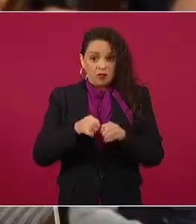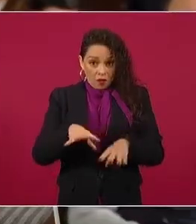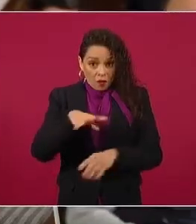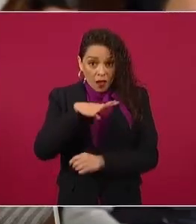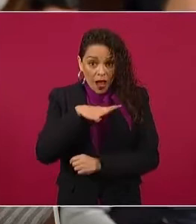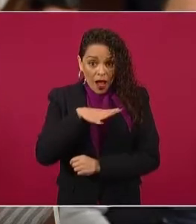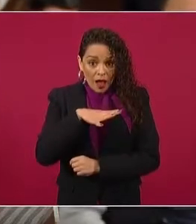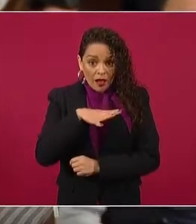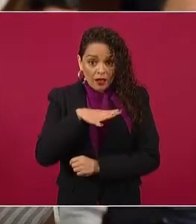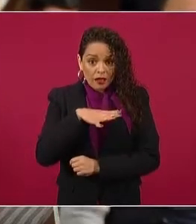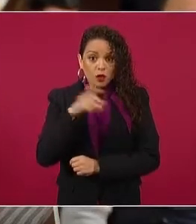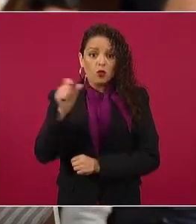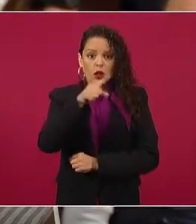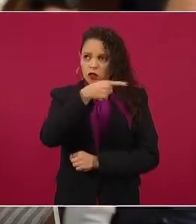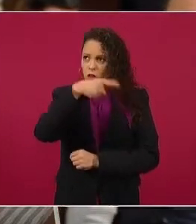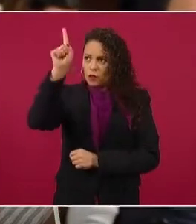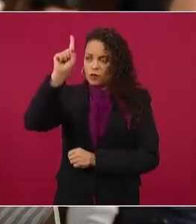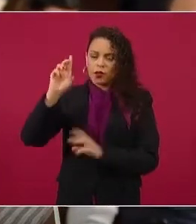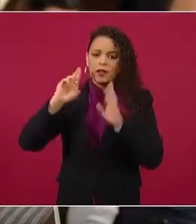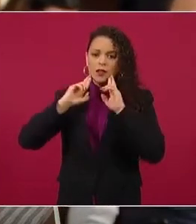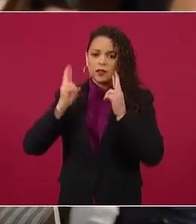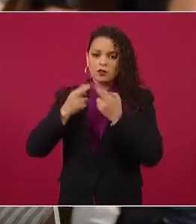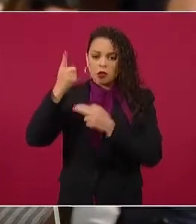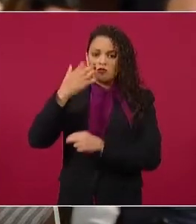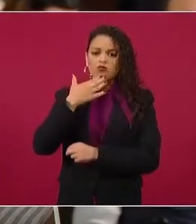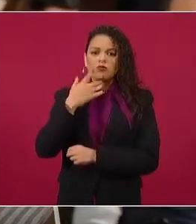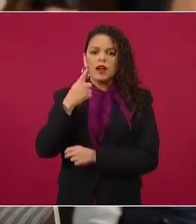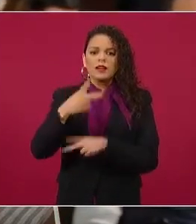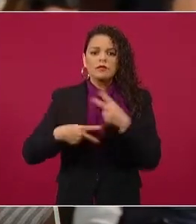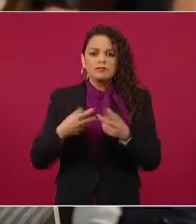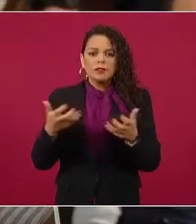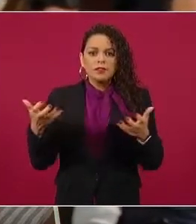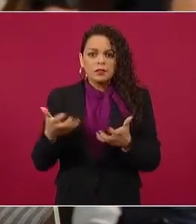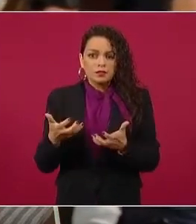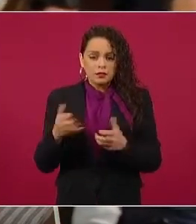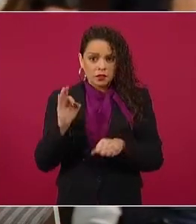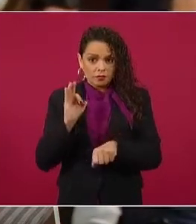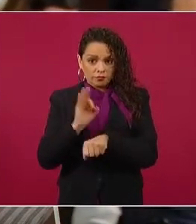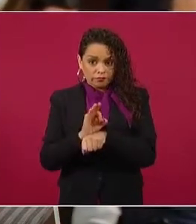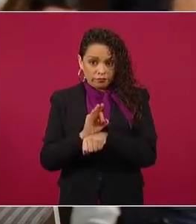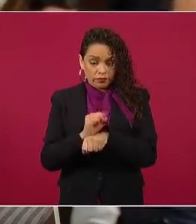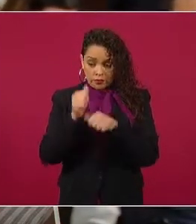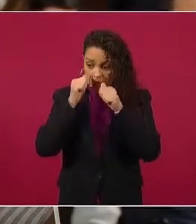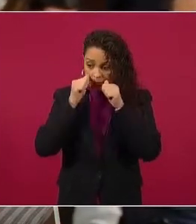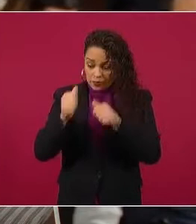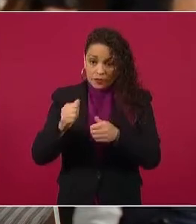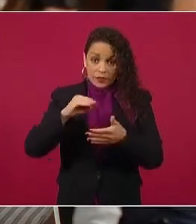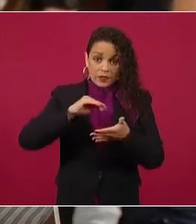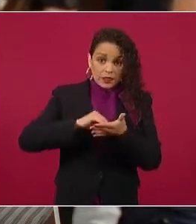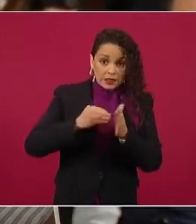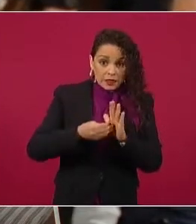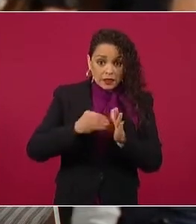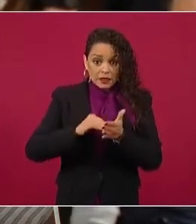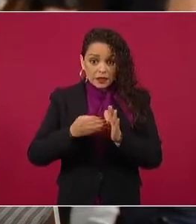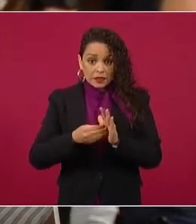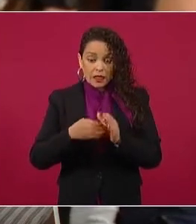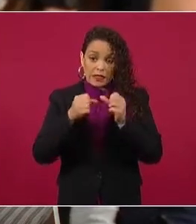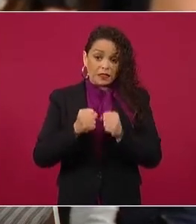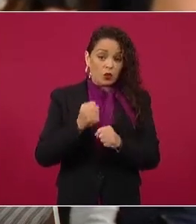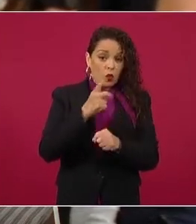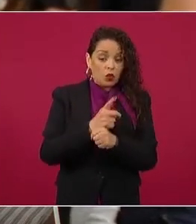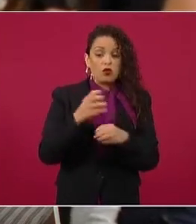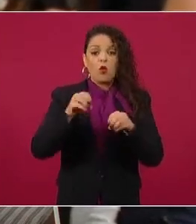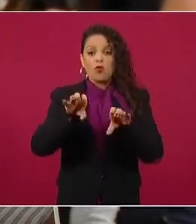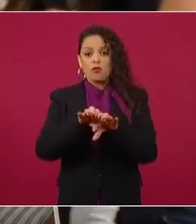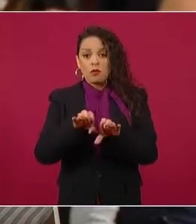que vaya esta reunión allá a Sonora, si se va a reforzar la estrategia, va a haber cambios en materia de la estrategia de seguridad,